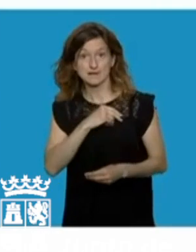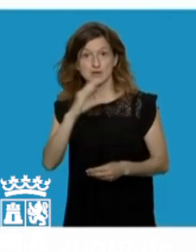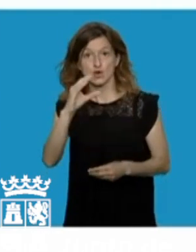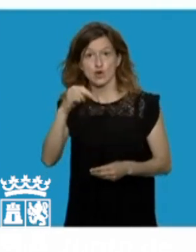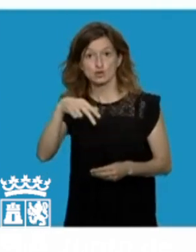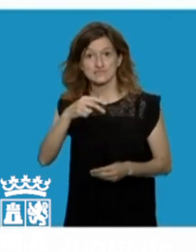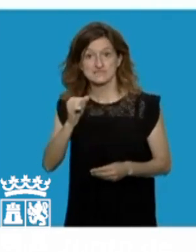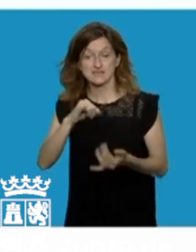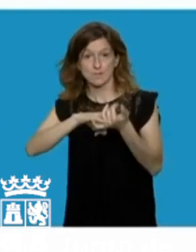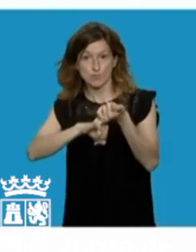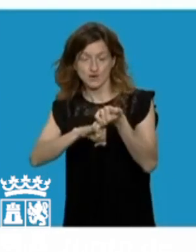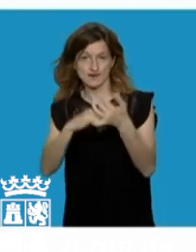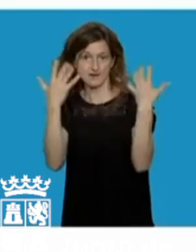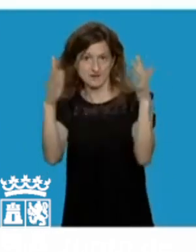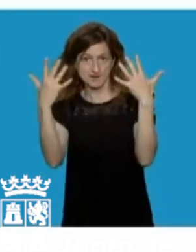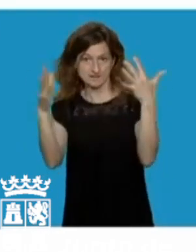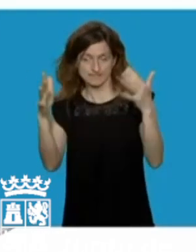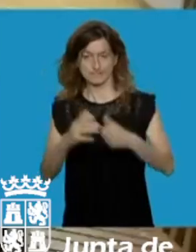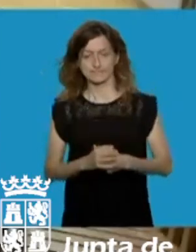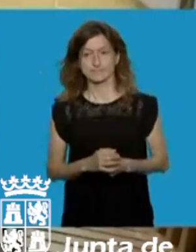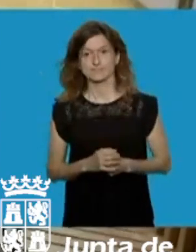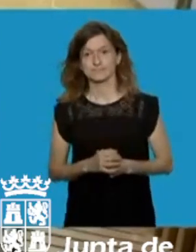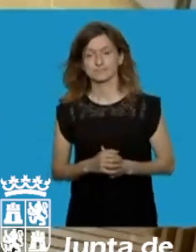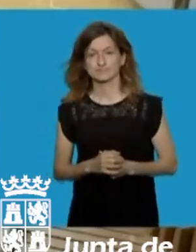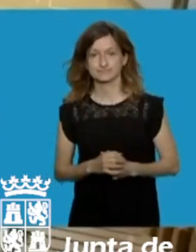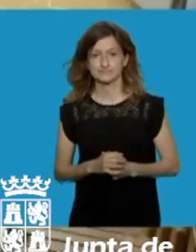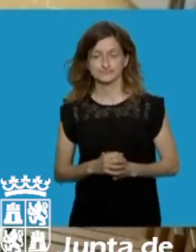Oria, su mujer. Un fuerte aplauso.